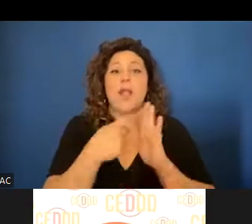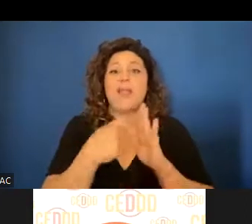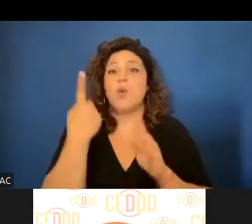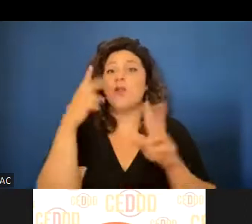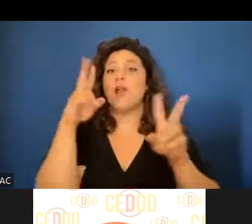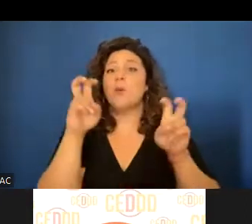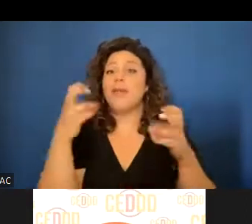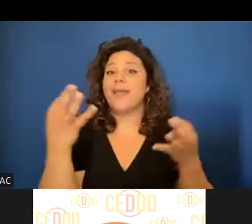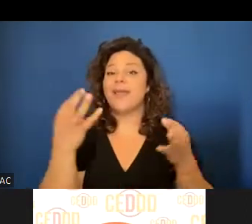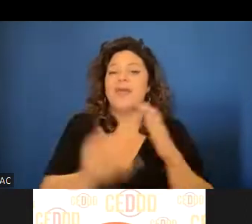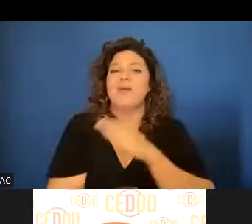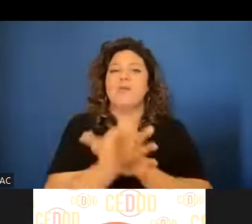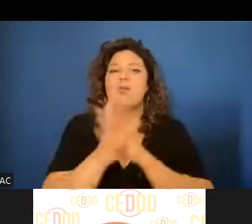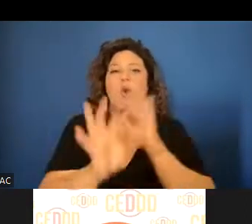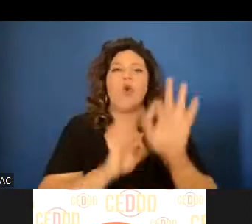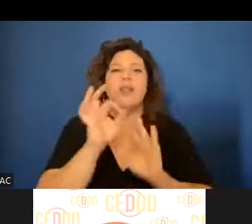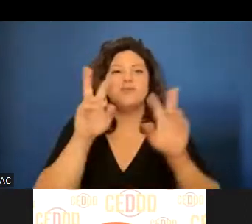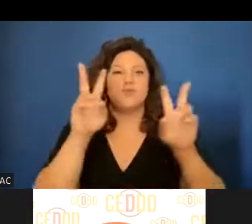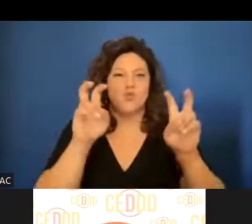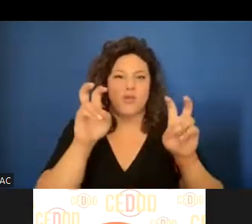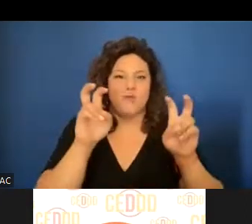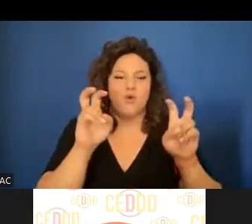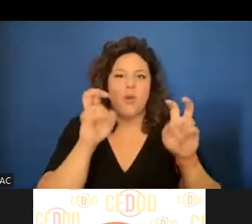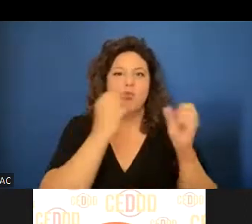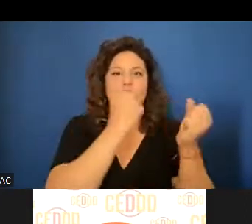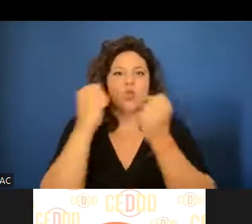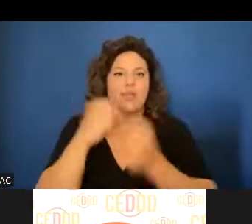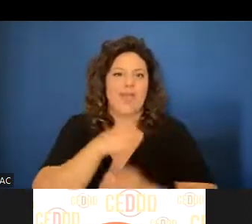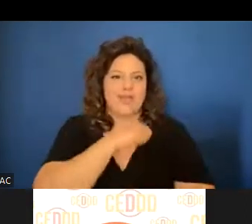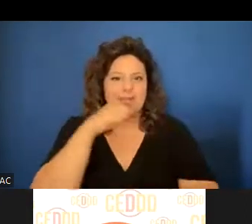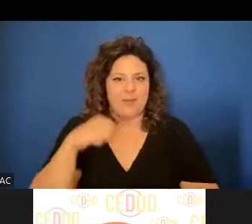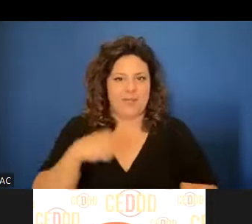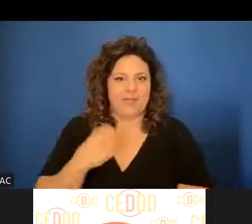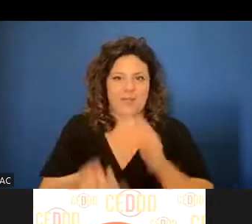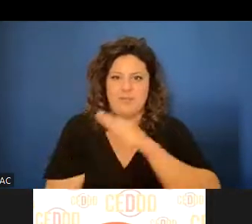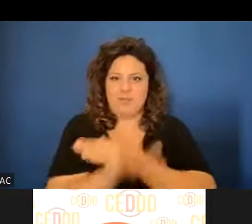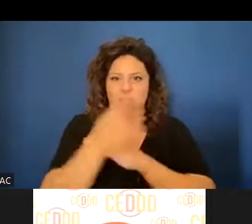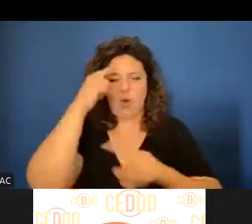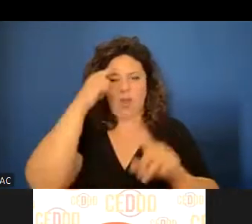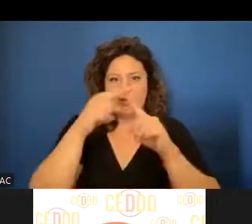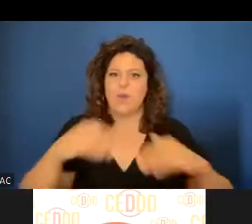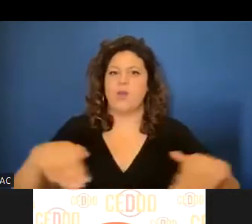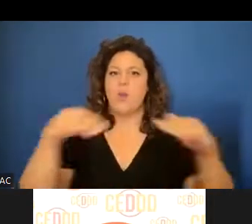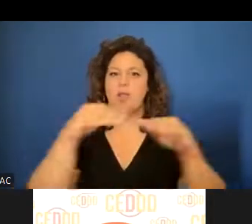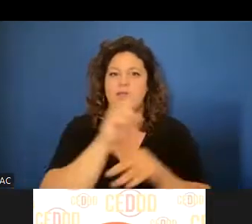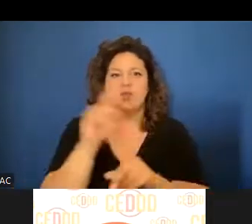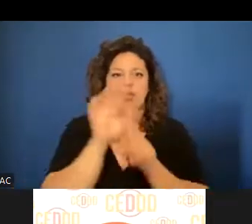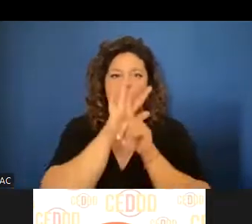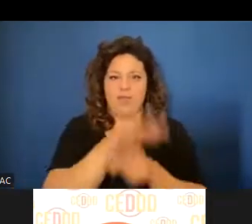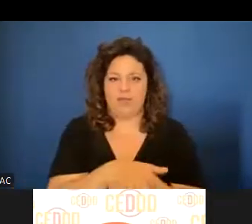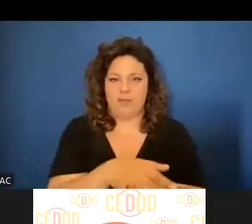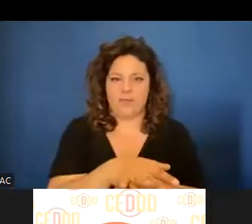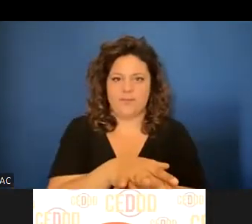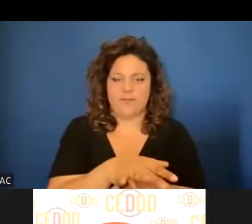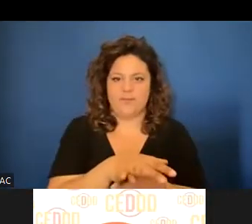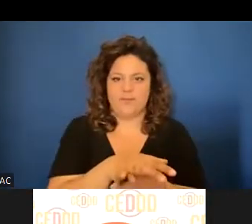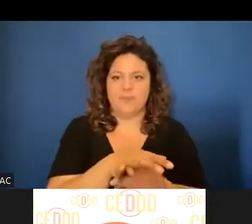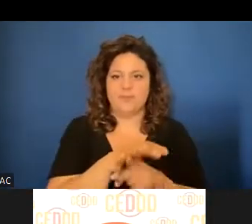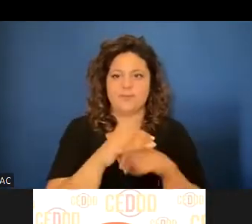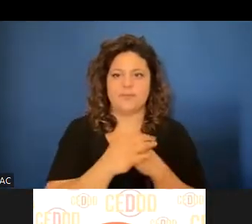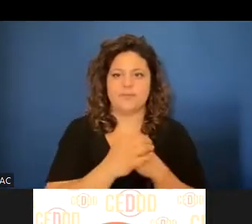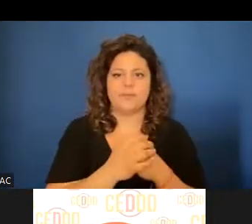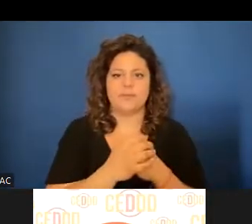efectos de no discriminar, porque la ley también habla, como he dicho anteriormente, de una discriminación retributiva, ¿vale? Que bueno, que puede afectar a una